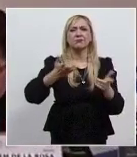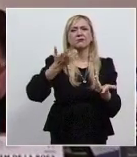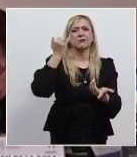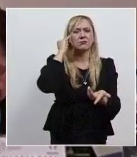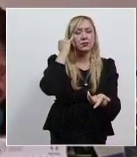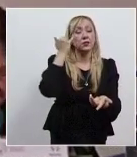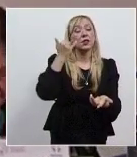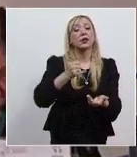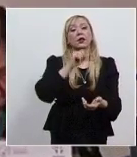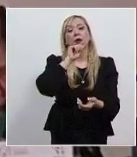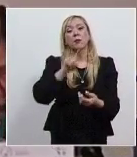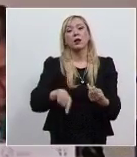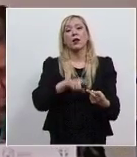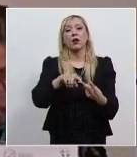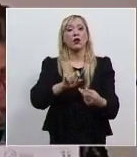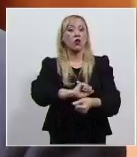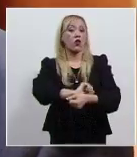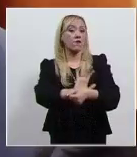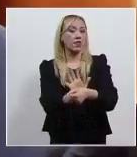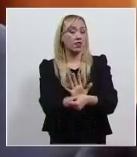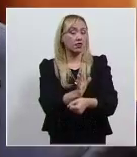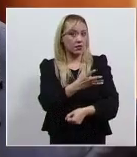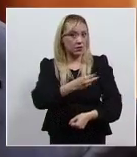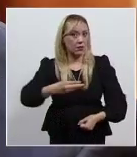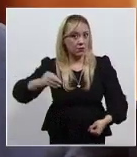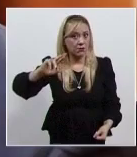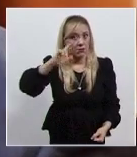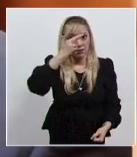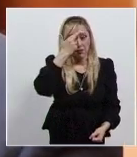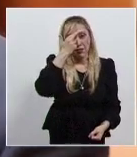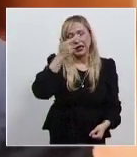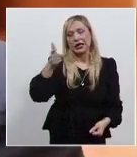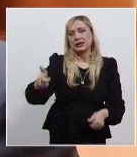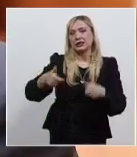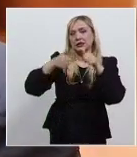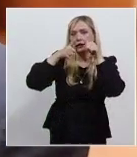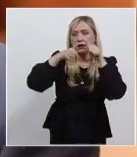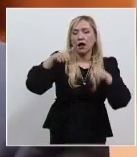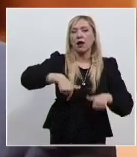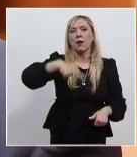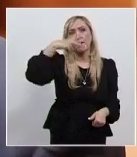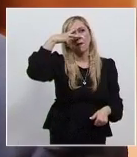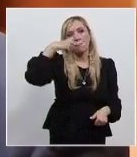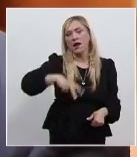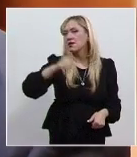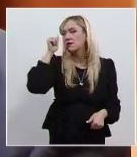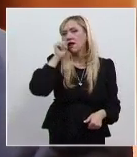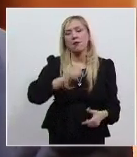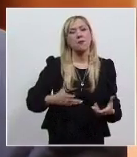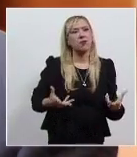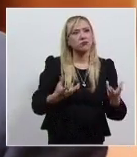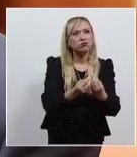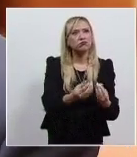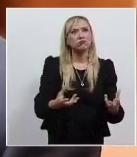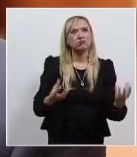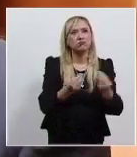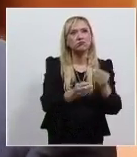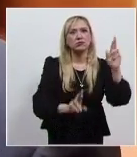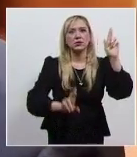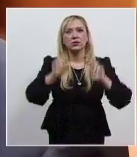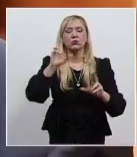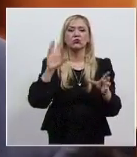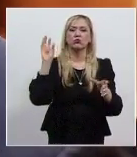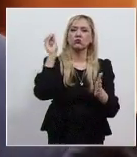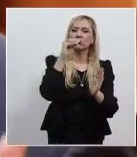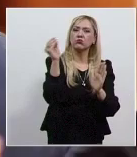ante la crisis sanitaria por COVID. México, entonces, decididamente participa en la implementación de todos